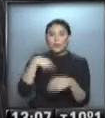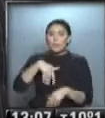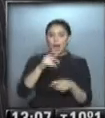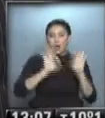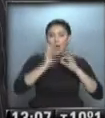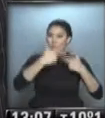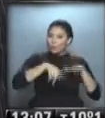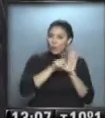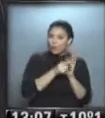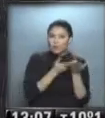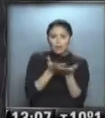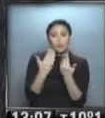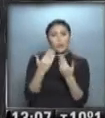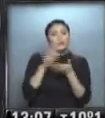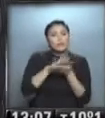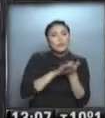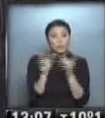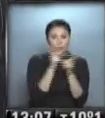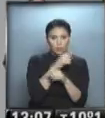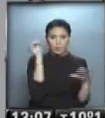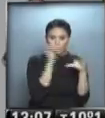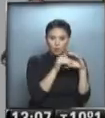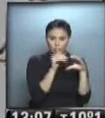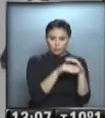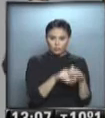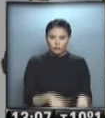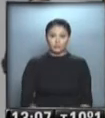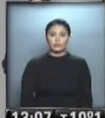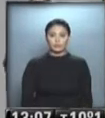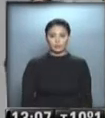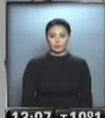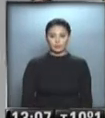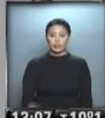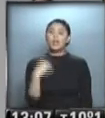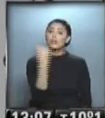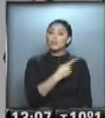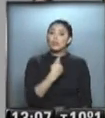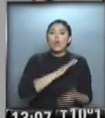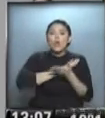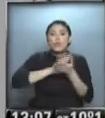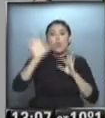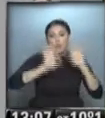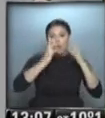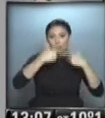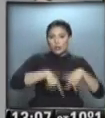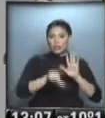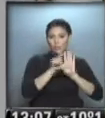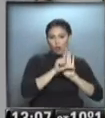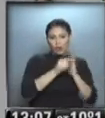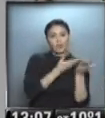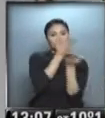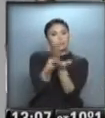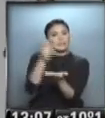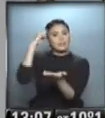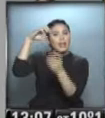proyecto para tratar este tema de los fondos. Vamos a enviar un nuevo proyecto de ley al